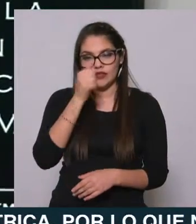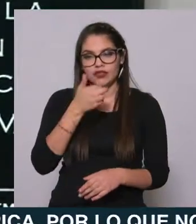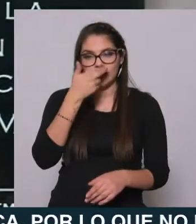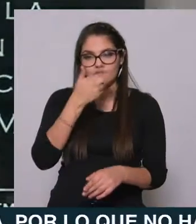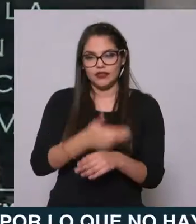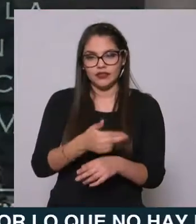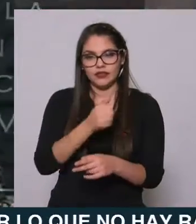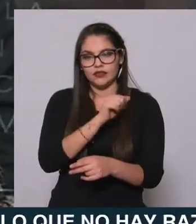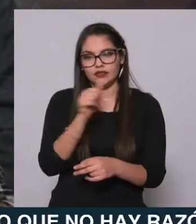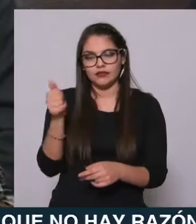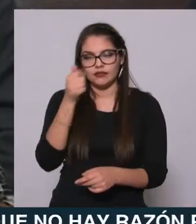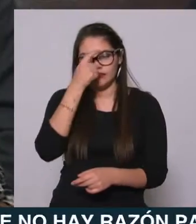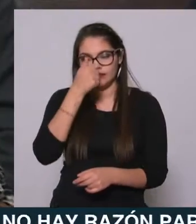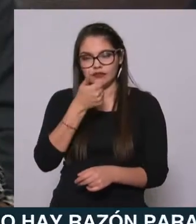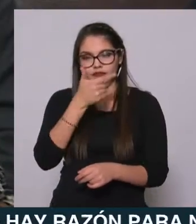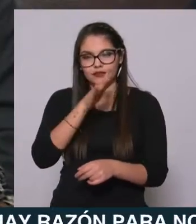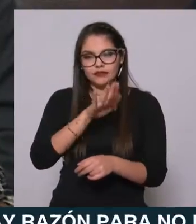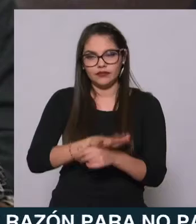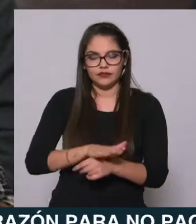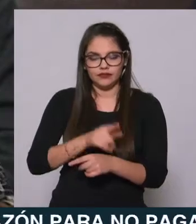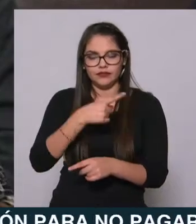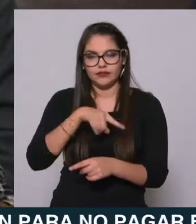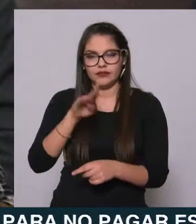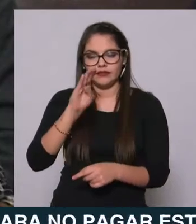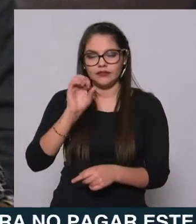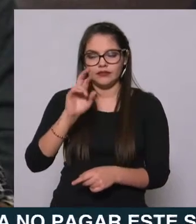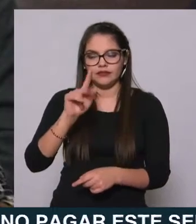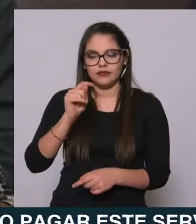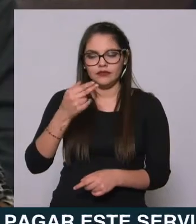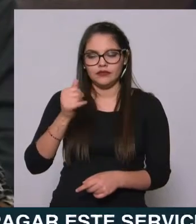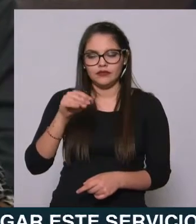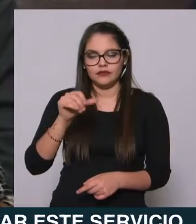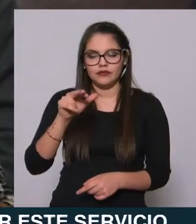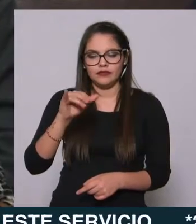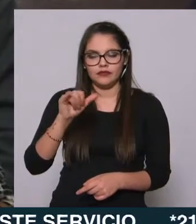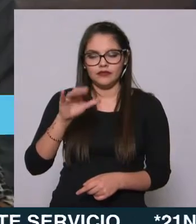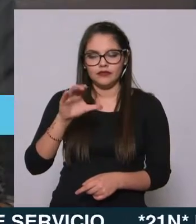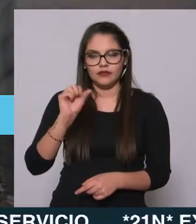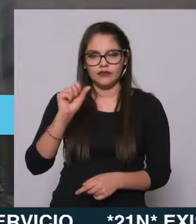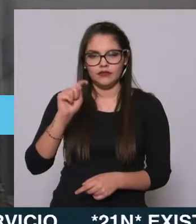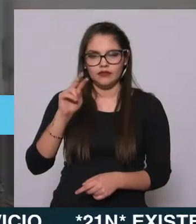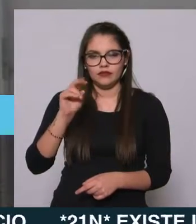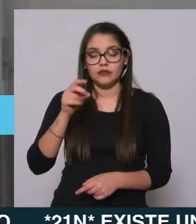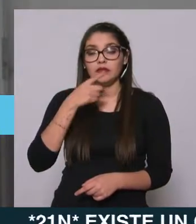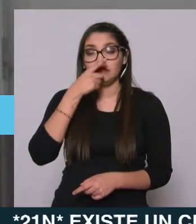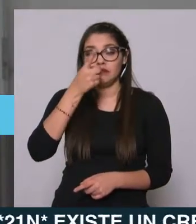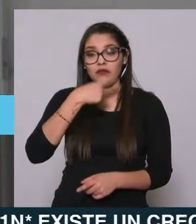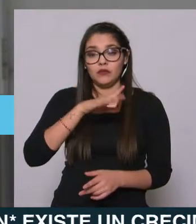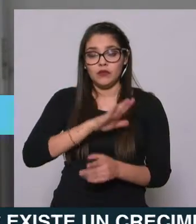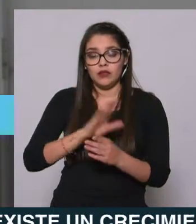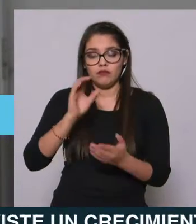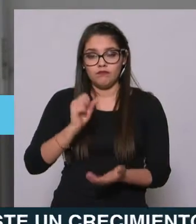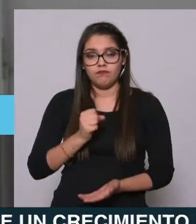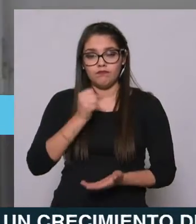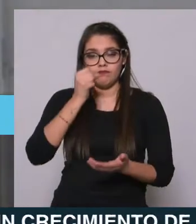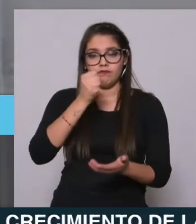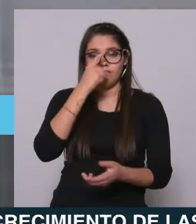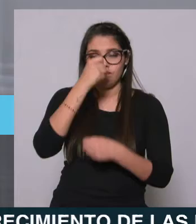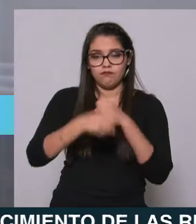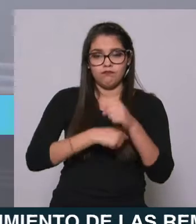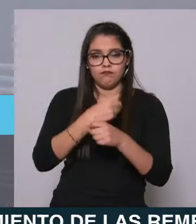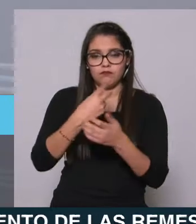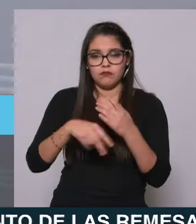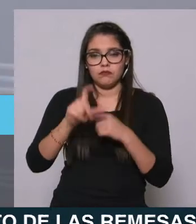Secretaría de Administración y Finanzas Capitalina, Berta María Elena Gómez Castro, la funcionaria señaló que el paquete fiscal para el 2020 contempla